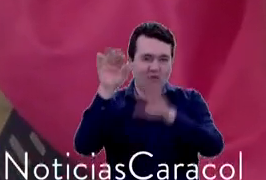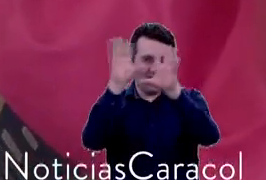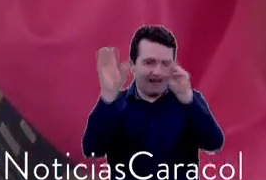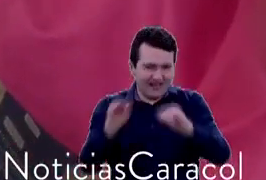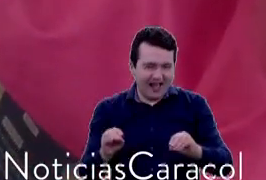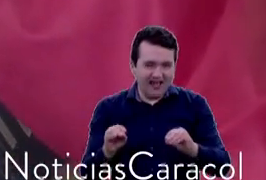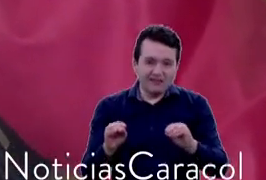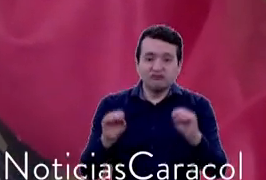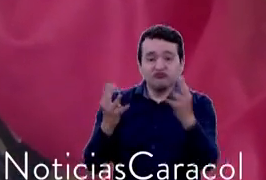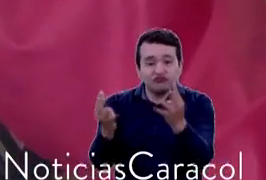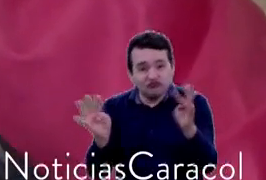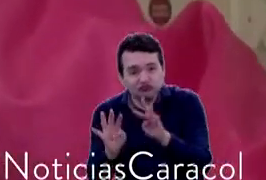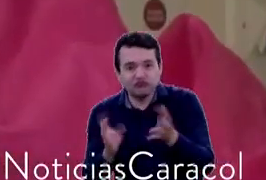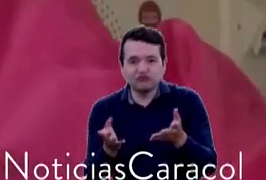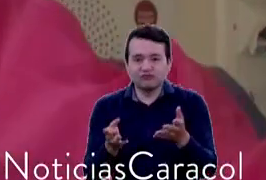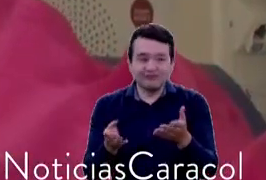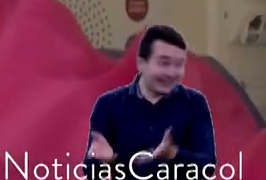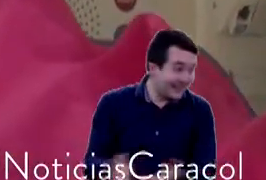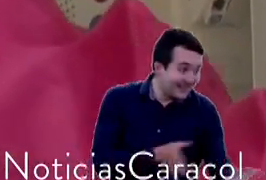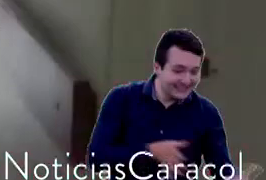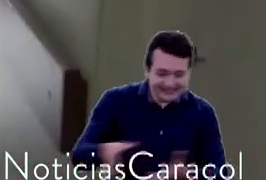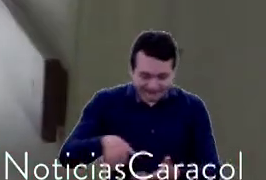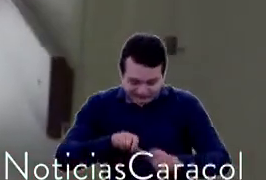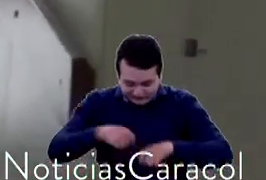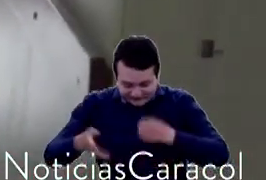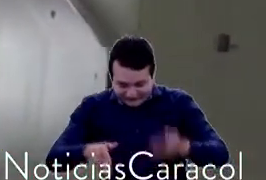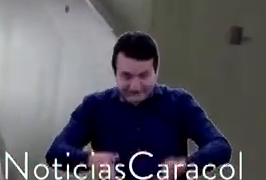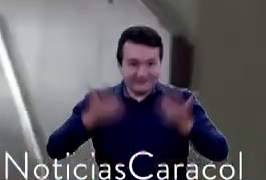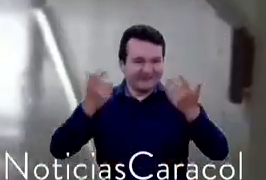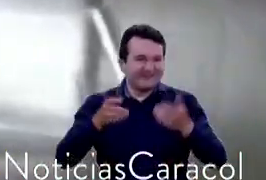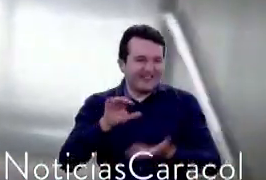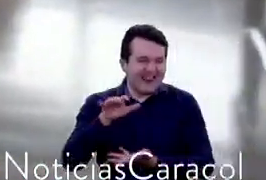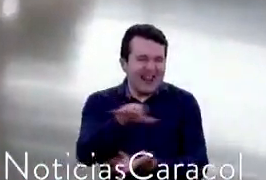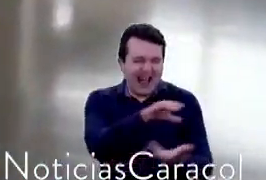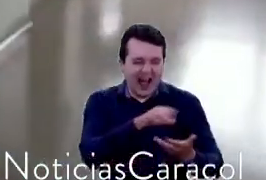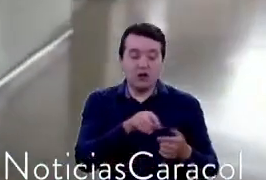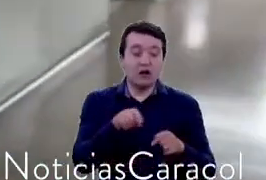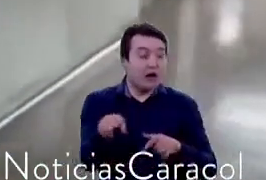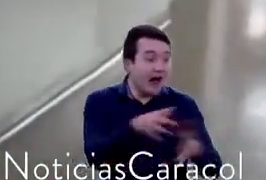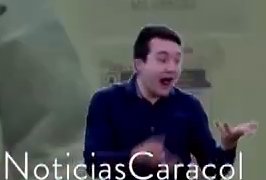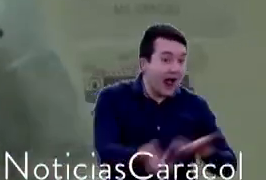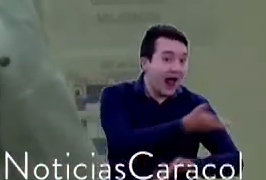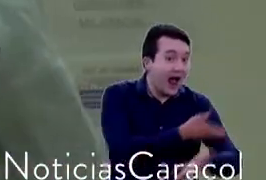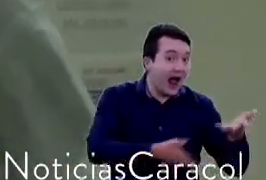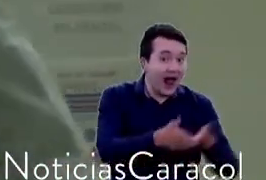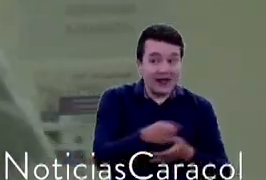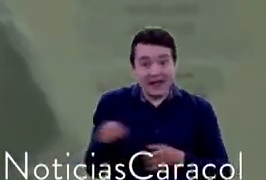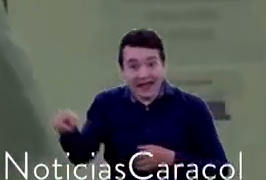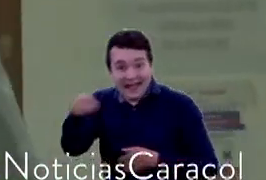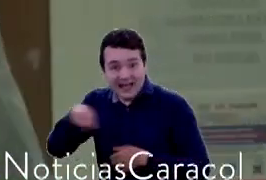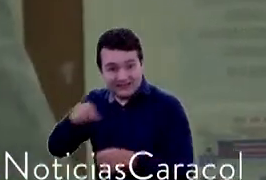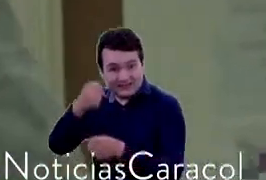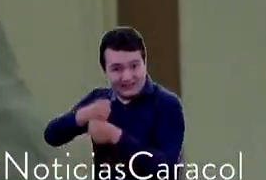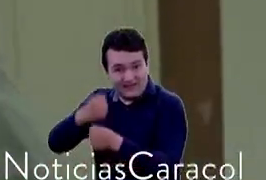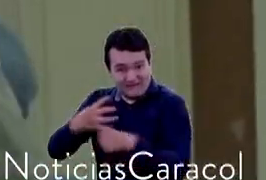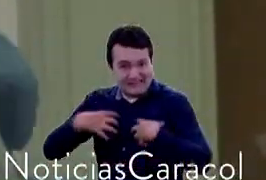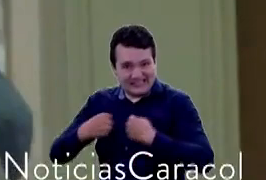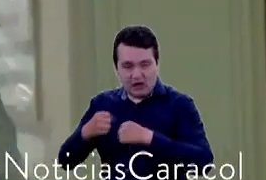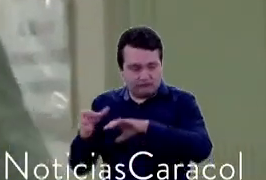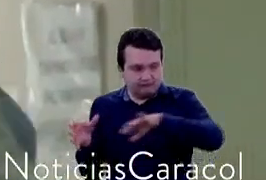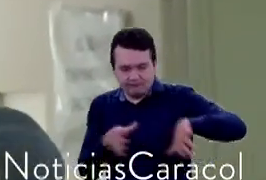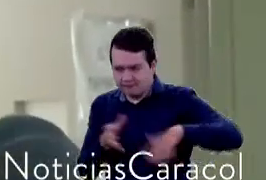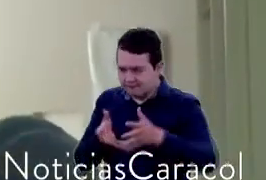y la apertura de los regalos, mientras que estos hombres y mujeres estarán lejos de esa alegría para seguir luchando contra esta